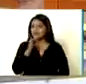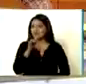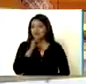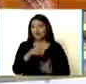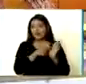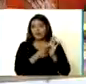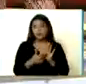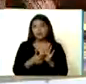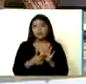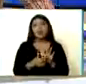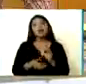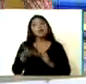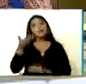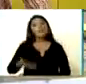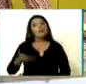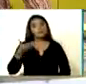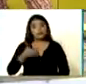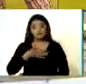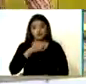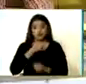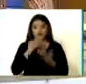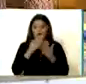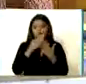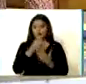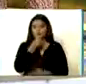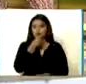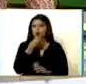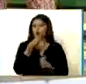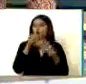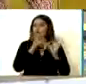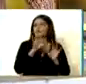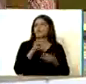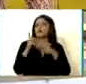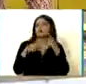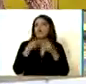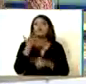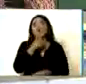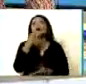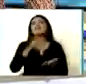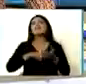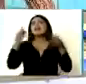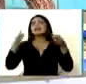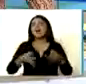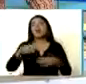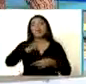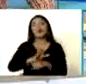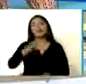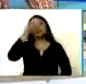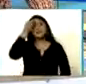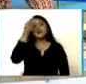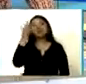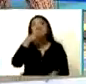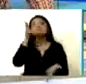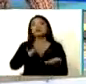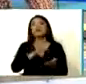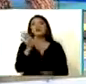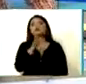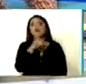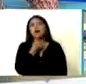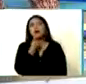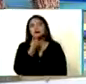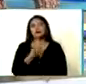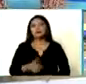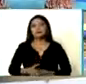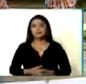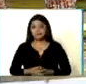Por eso la importancia, cuando uno estudia periodismo, de cómo decir las cosas y que no existe la verdad. Lo primero que tú aprendes en el primer semestre es que la verdad no existe. ¿Cómo decir las cosas? Exacto. No es lo